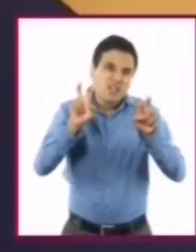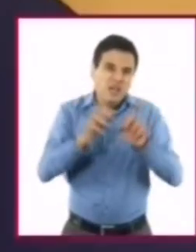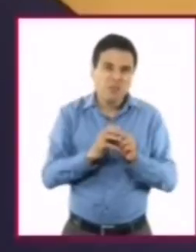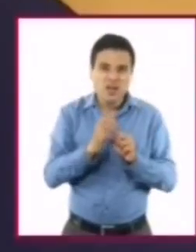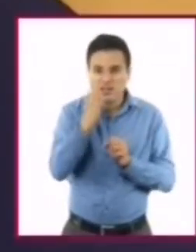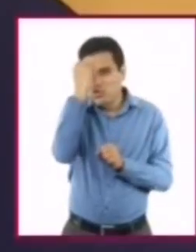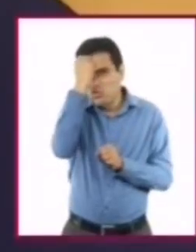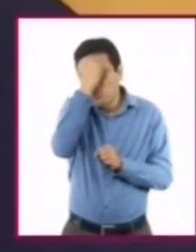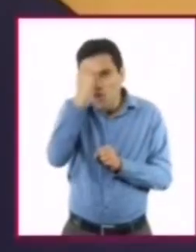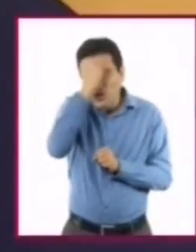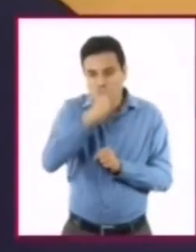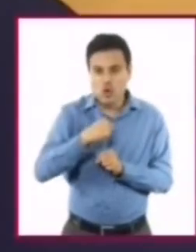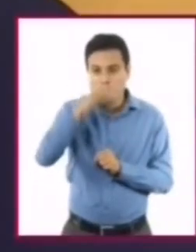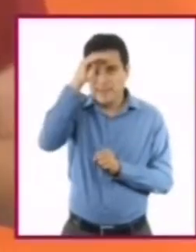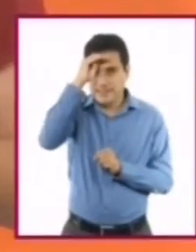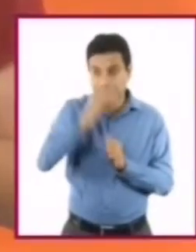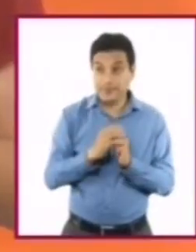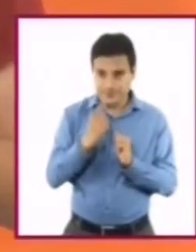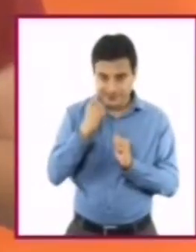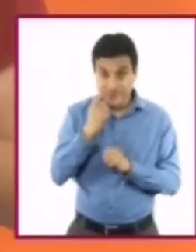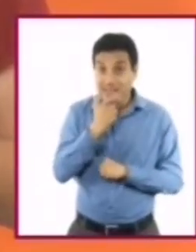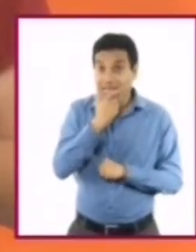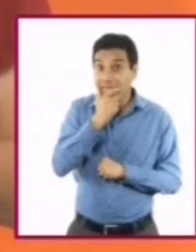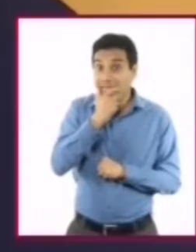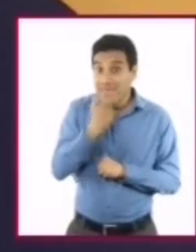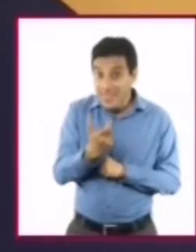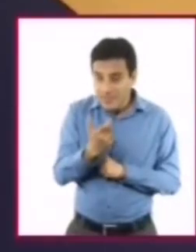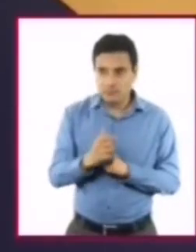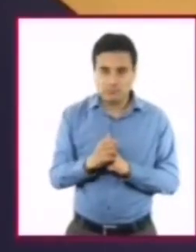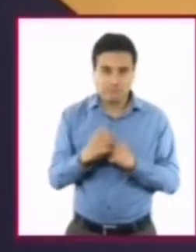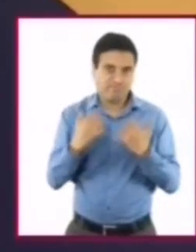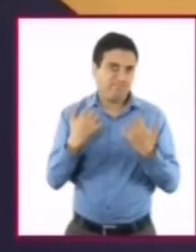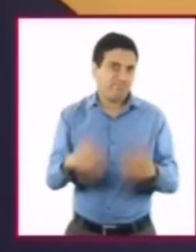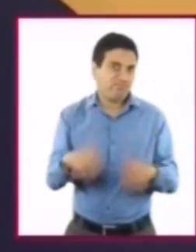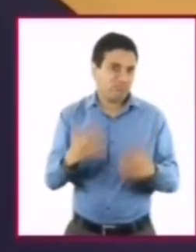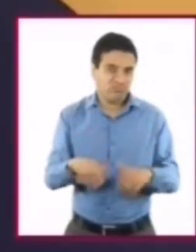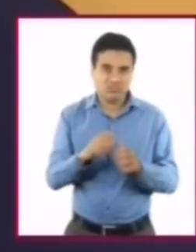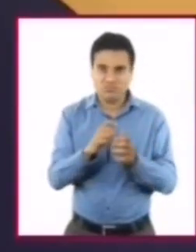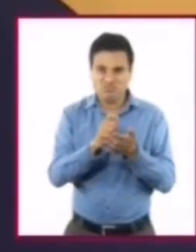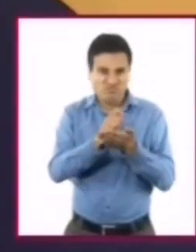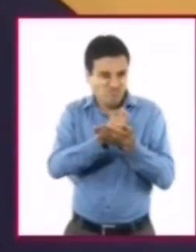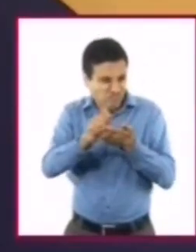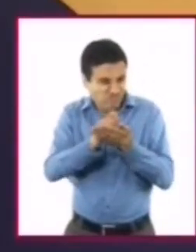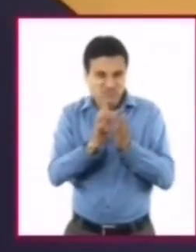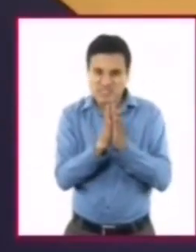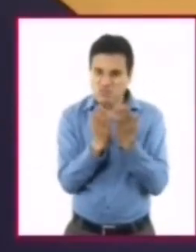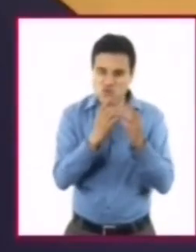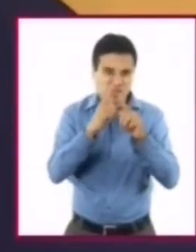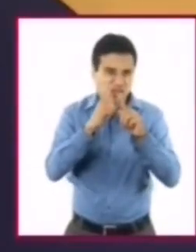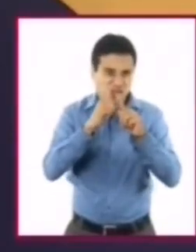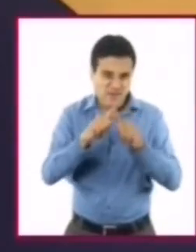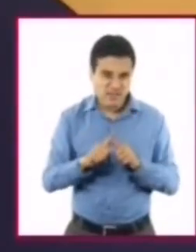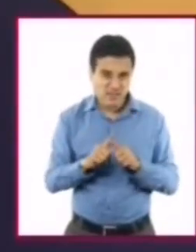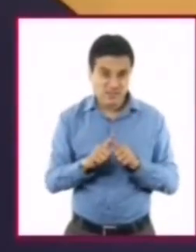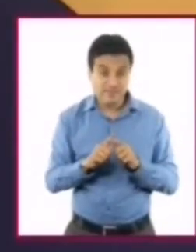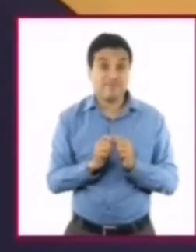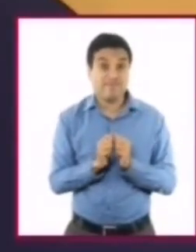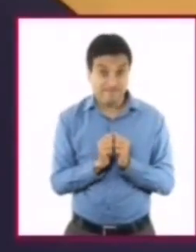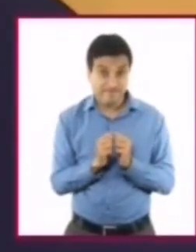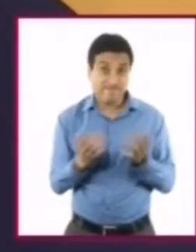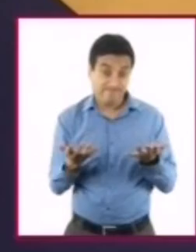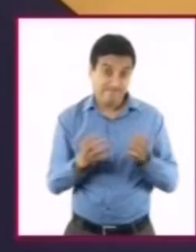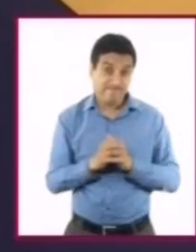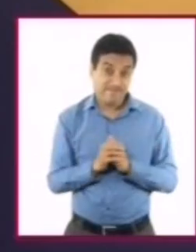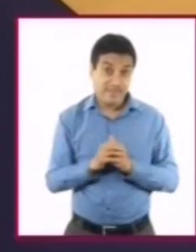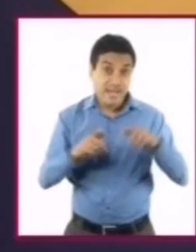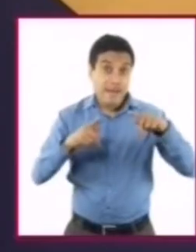teórico. Los aportes que Einstein realizó a la ciencia son muchos. En particular, sus trabajos contribuyeron a cambiar la